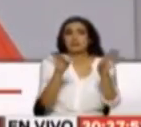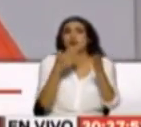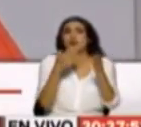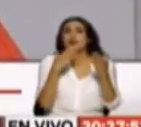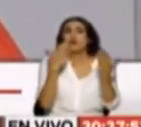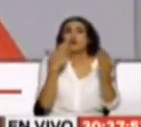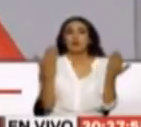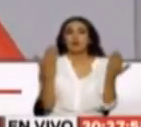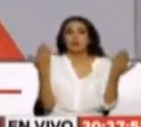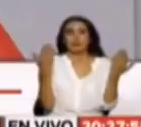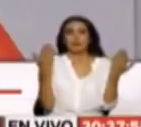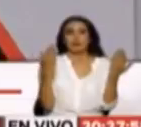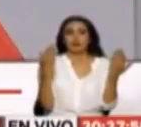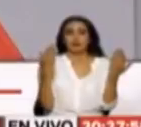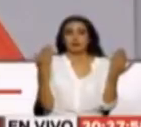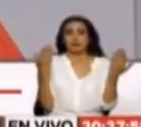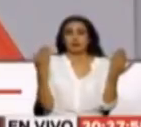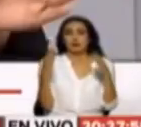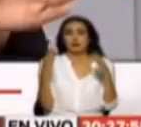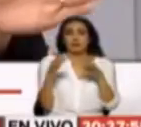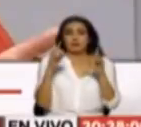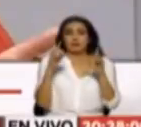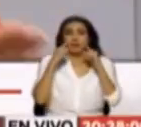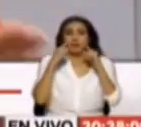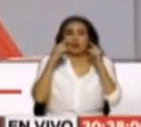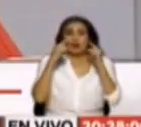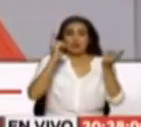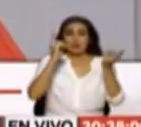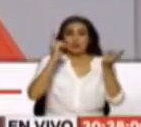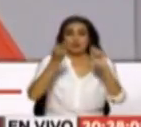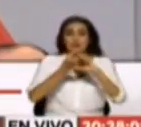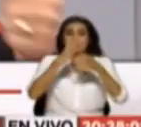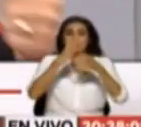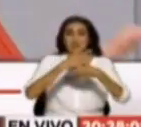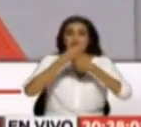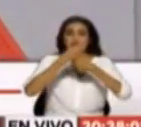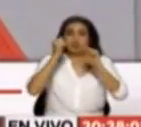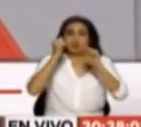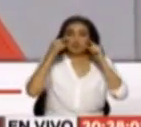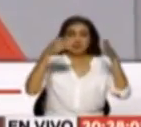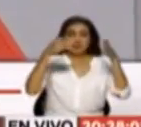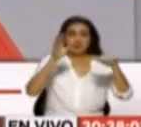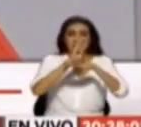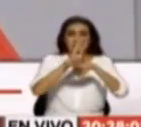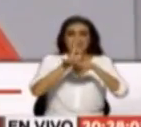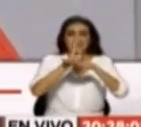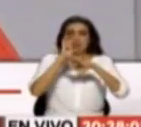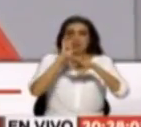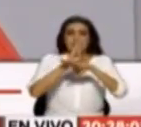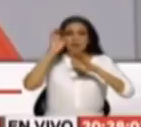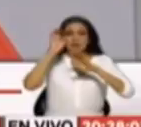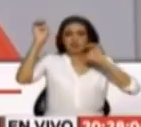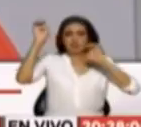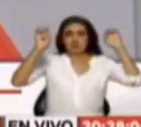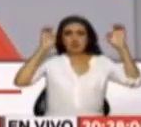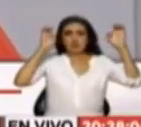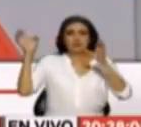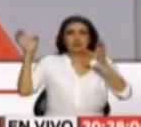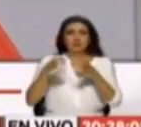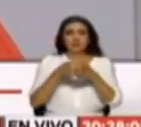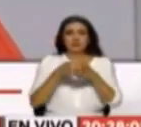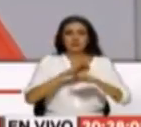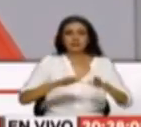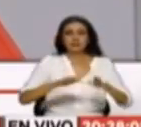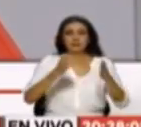por ejemplo, ajustar mecanismos para que desde la banca pública y particularmente desde Banecuador o, por ejemplo, desde la Corporación de